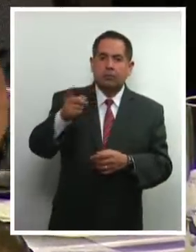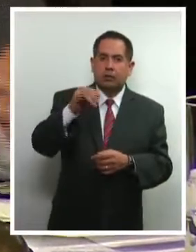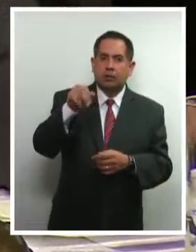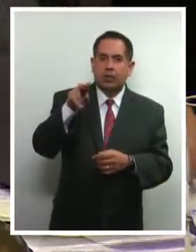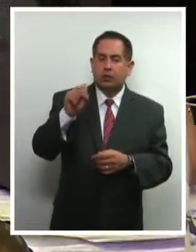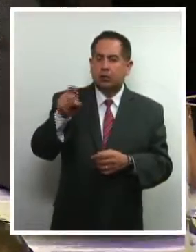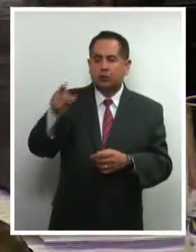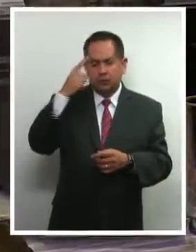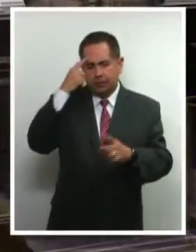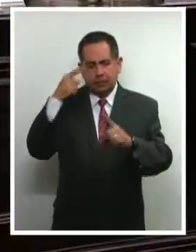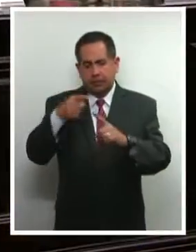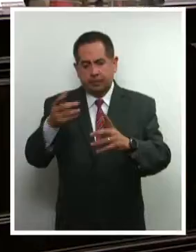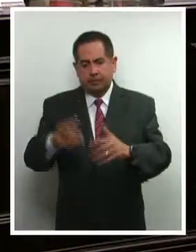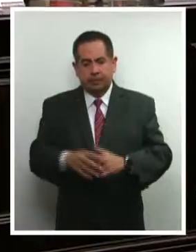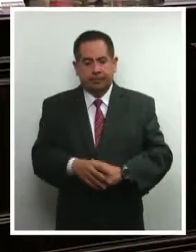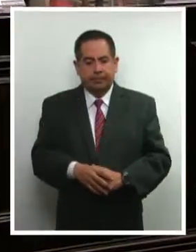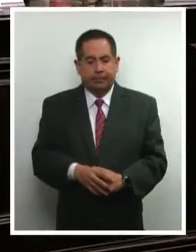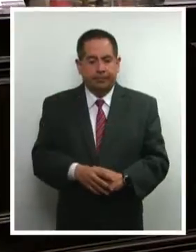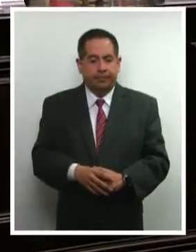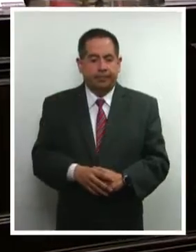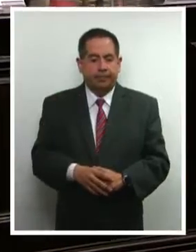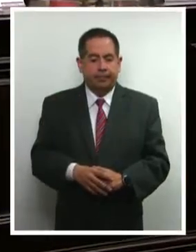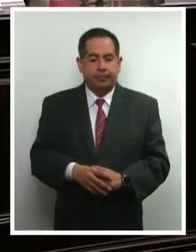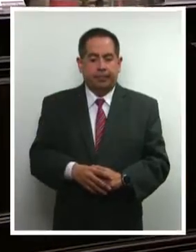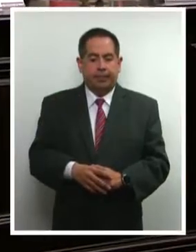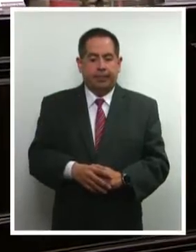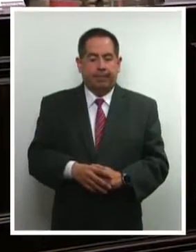Ortega, ¿con qué objeto?